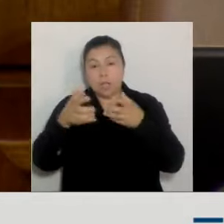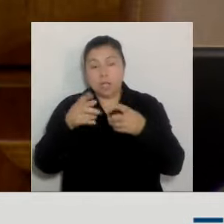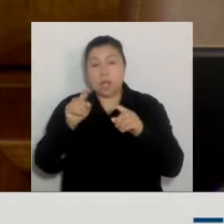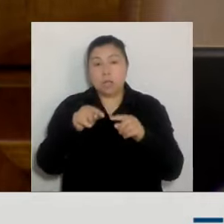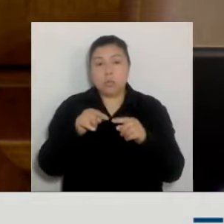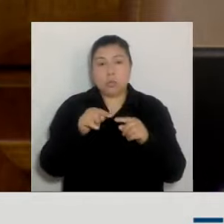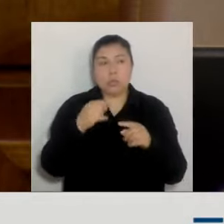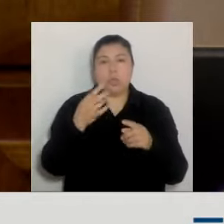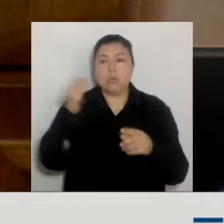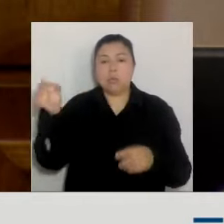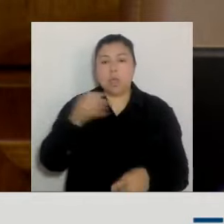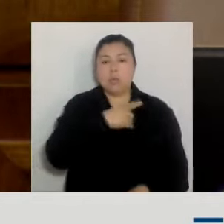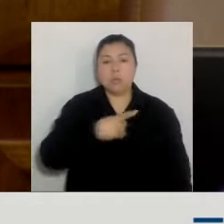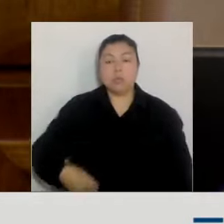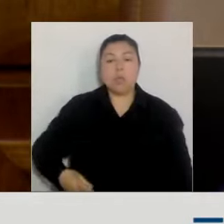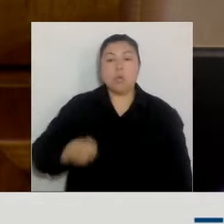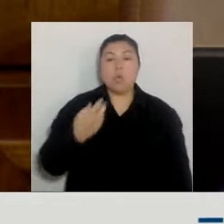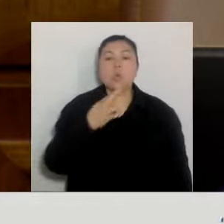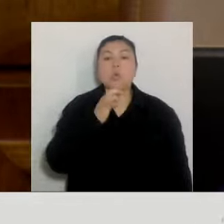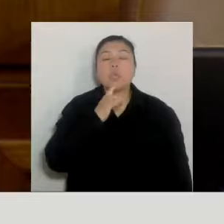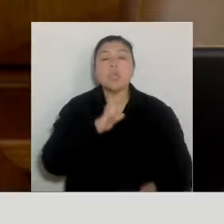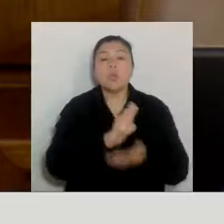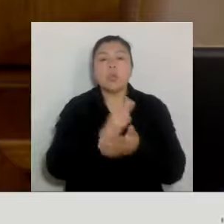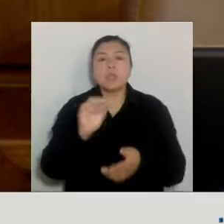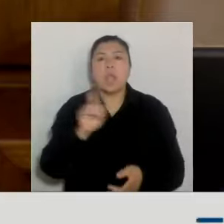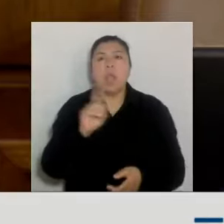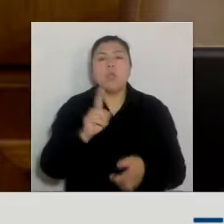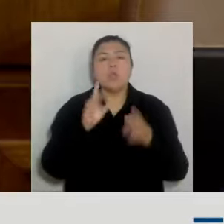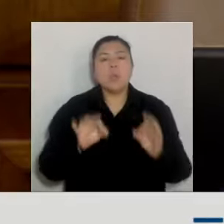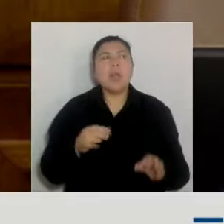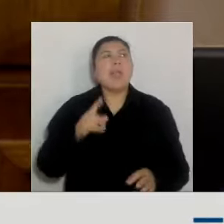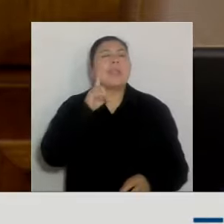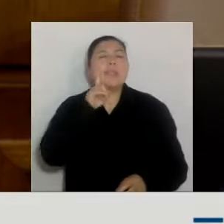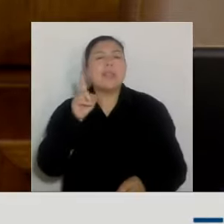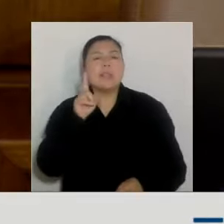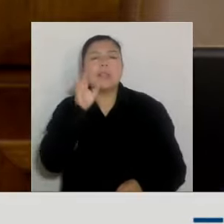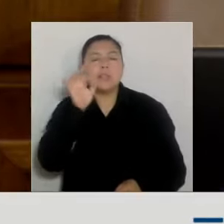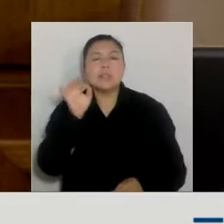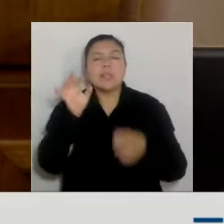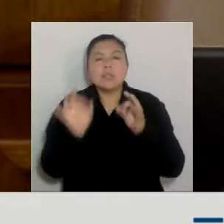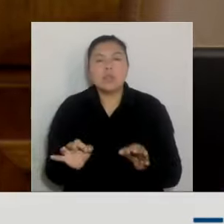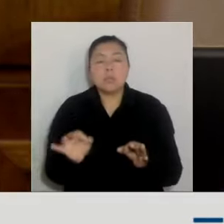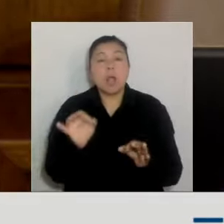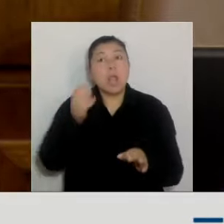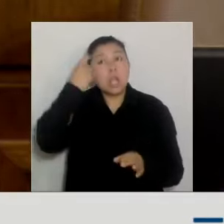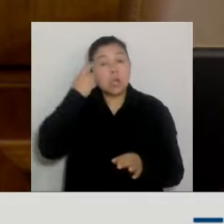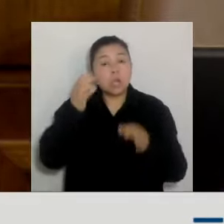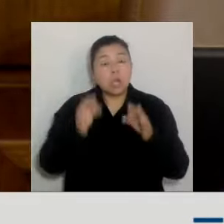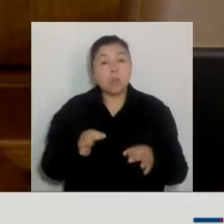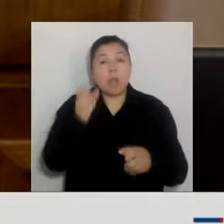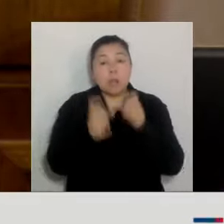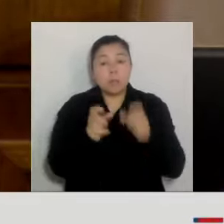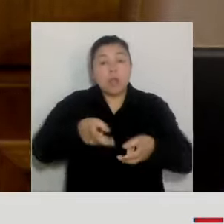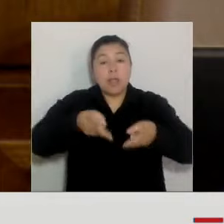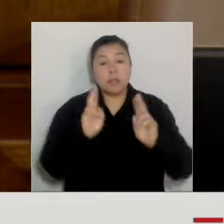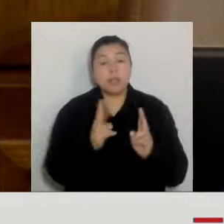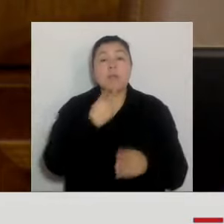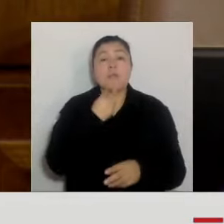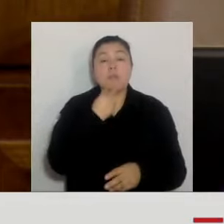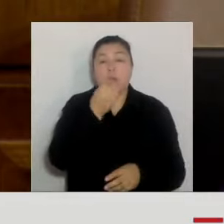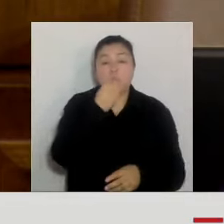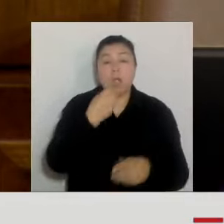chea no es normal Qué es normal Quién establece lo que es normal yo creo que lo normal es que las personas tengan derecho a vivir a comer a